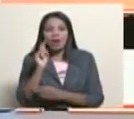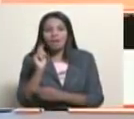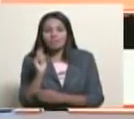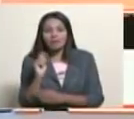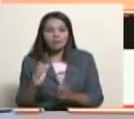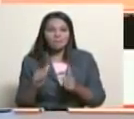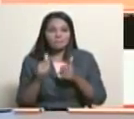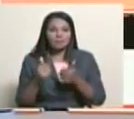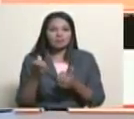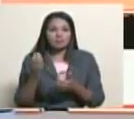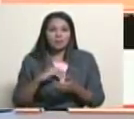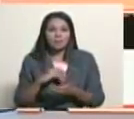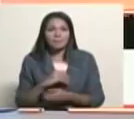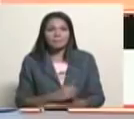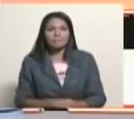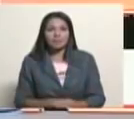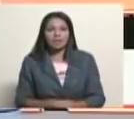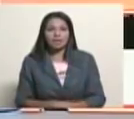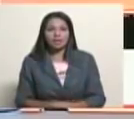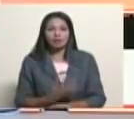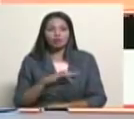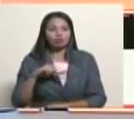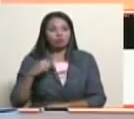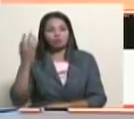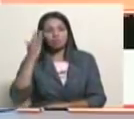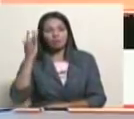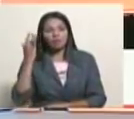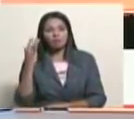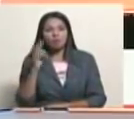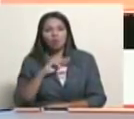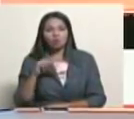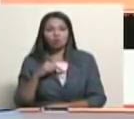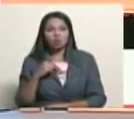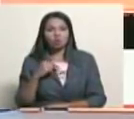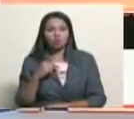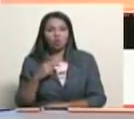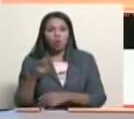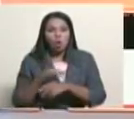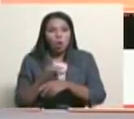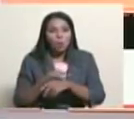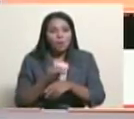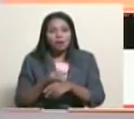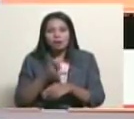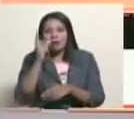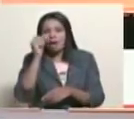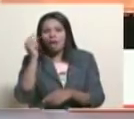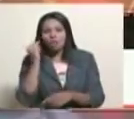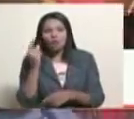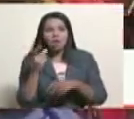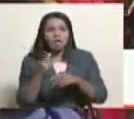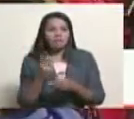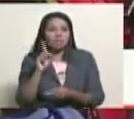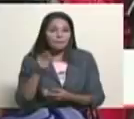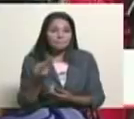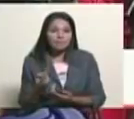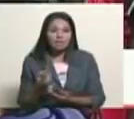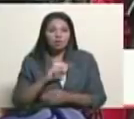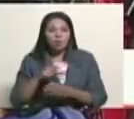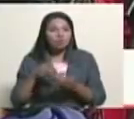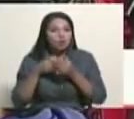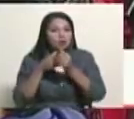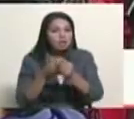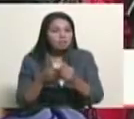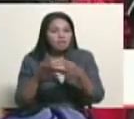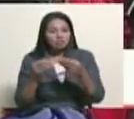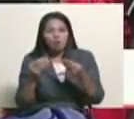primordiales que sé que el Partido Socialista Unido de Venezuela, nuestros gobernadores, nuestras gobernadoras, nuestros líderes,